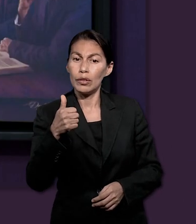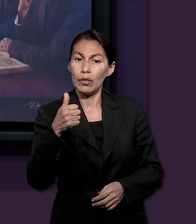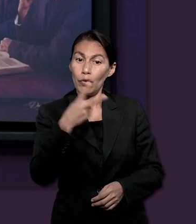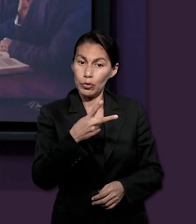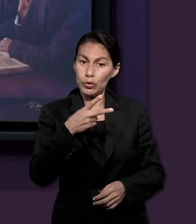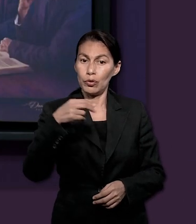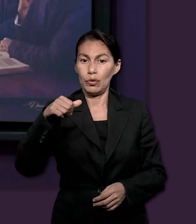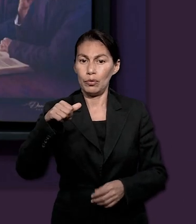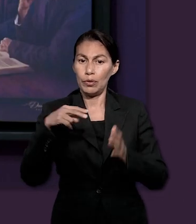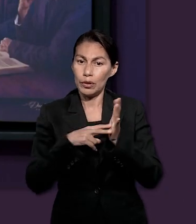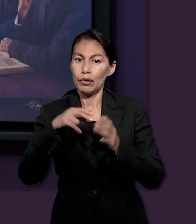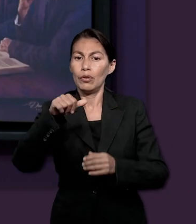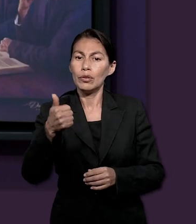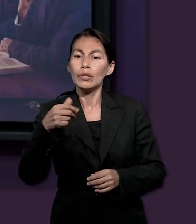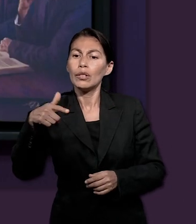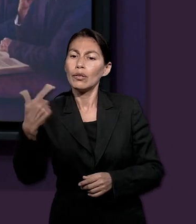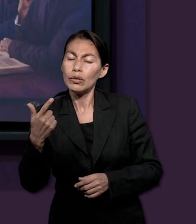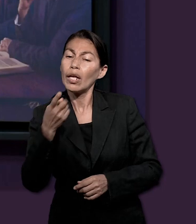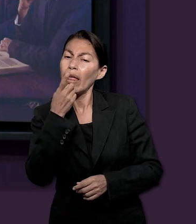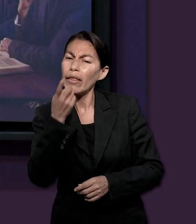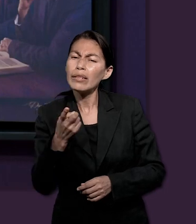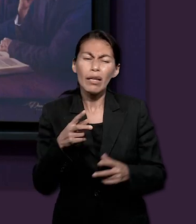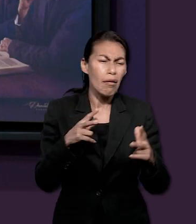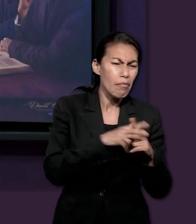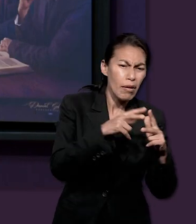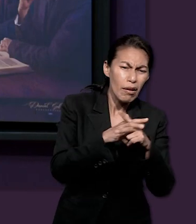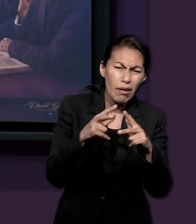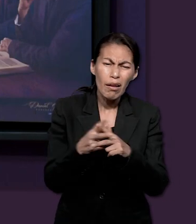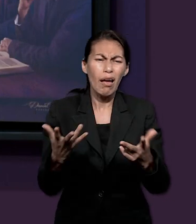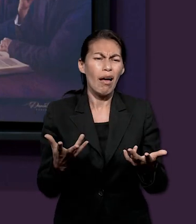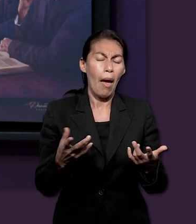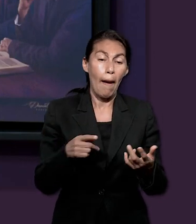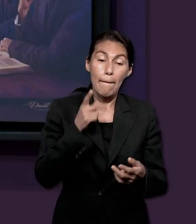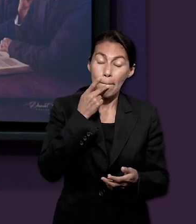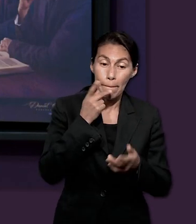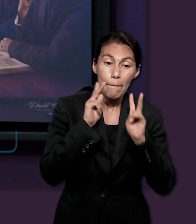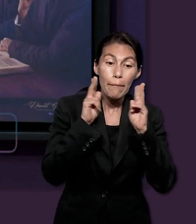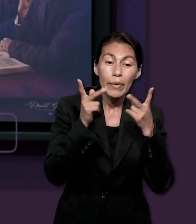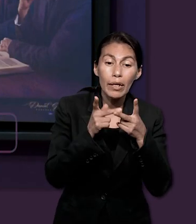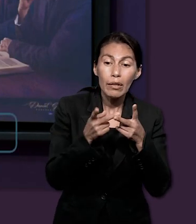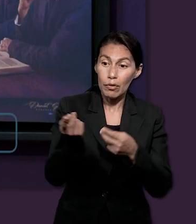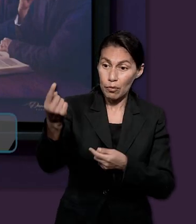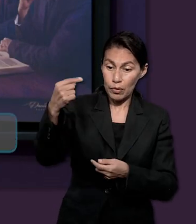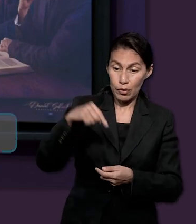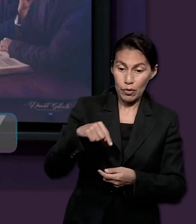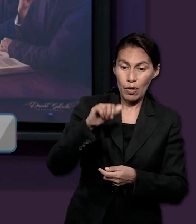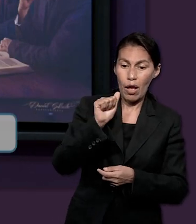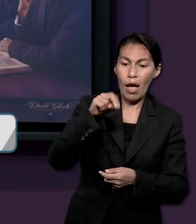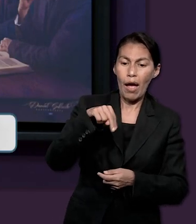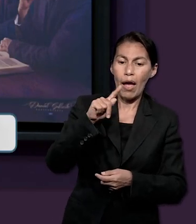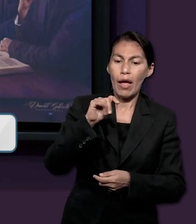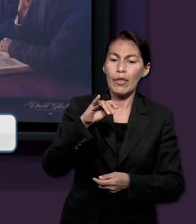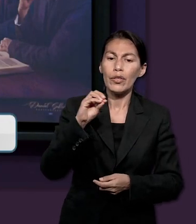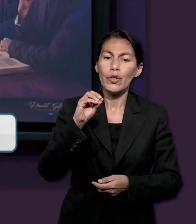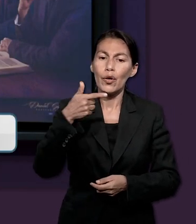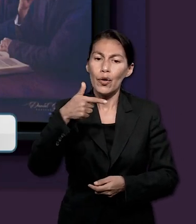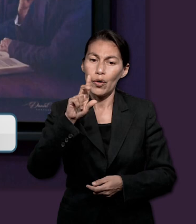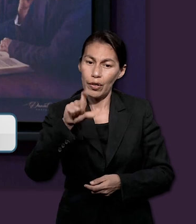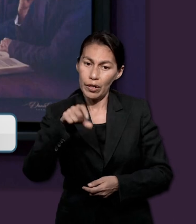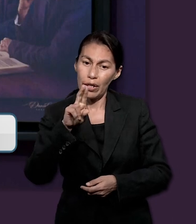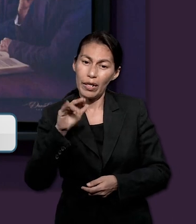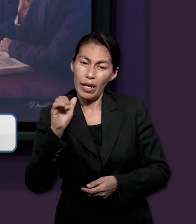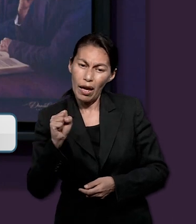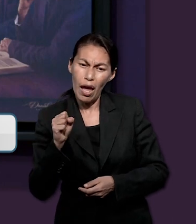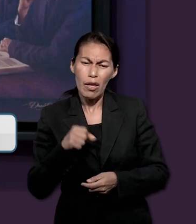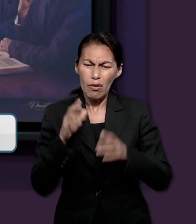12 presenta ahí una pelea. Dice, pero cuando Pedro vino a Antioquía, lo reprendí cara